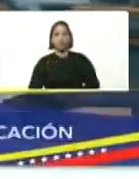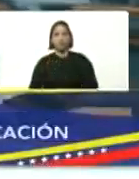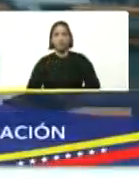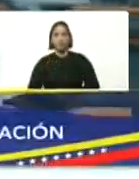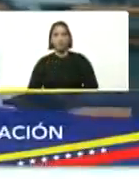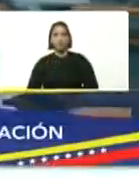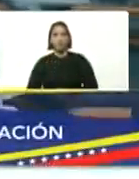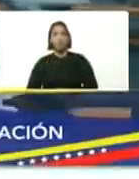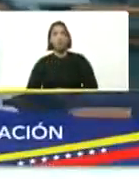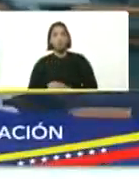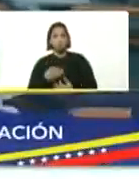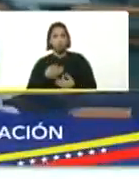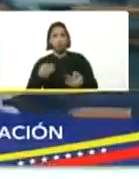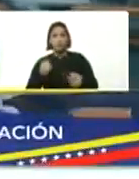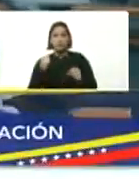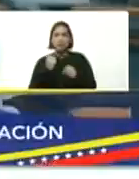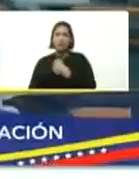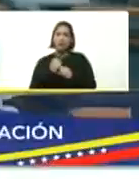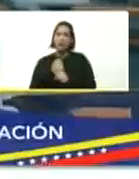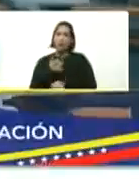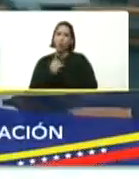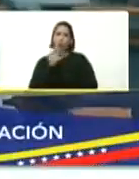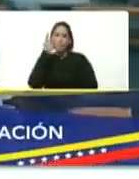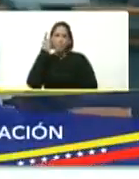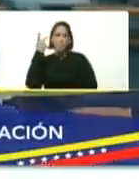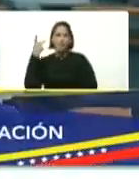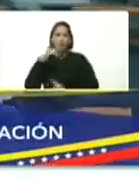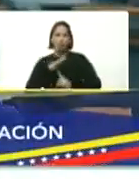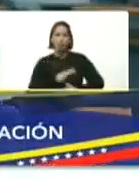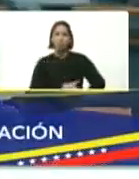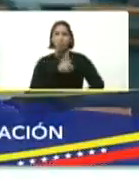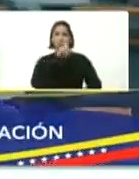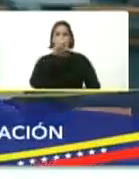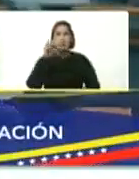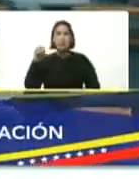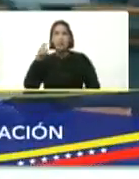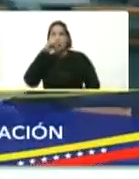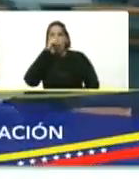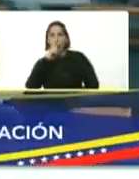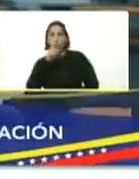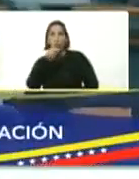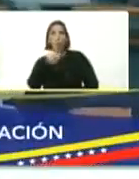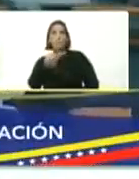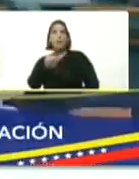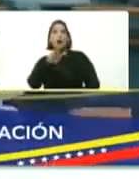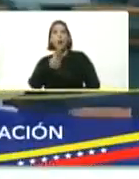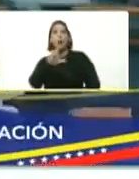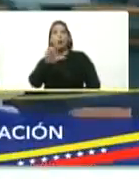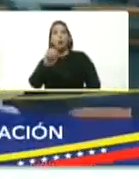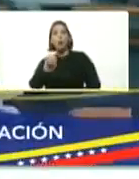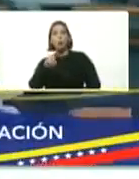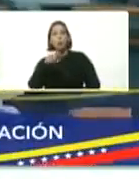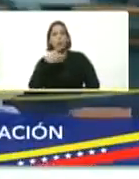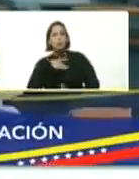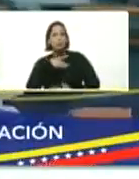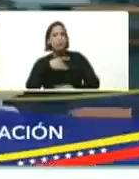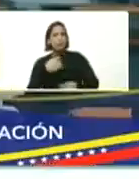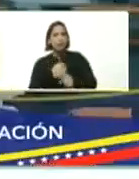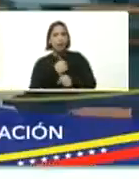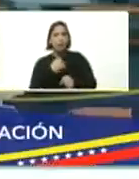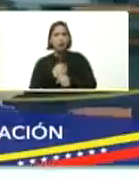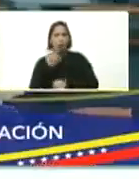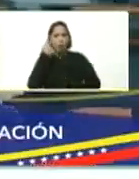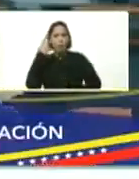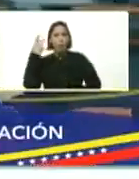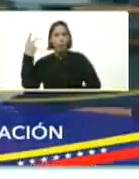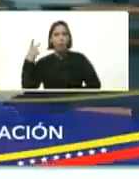tenemos un trabajo, Pedagogía del Oprimido, 100 años de Paulo Freire. interesante este trabajo,